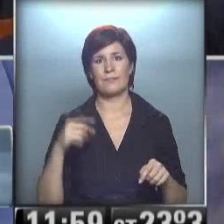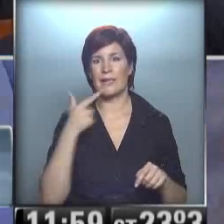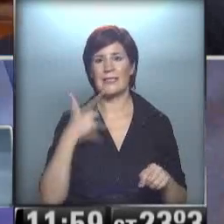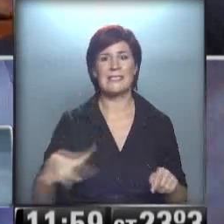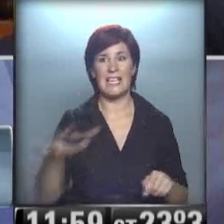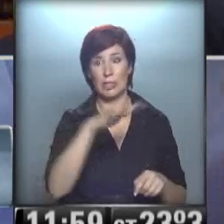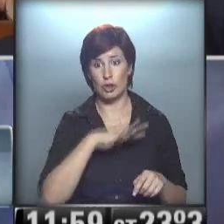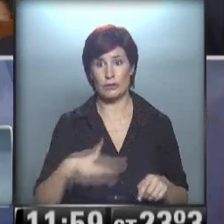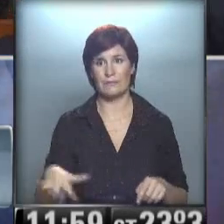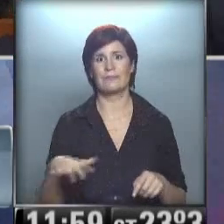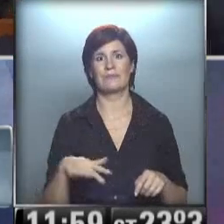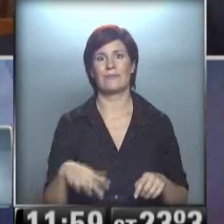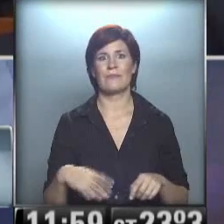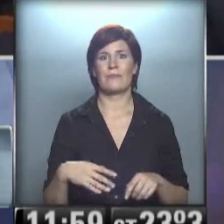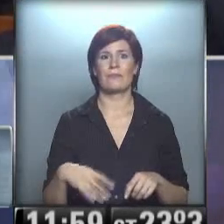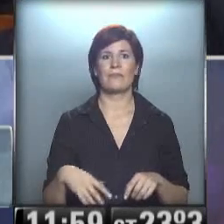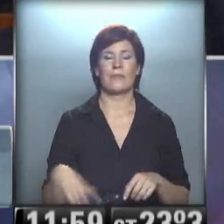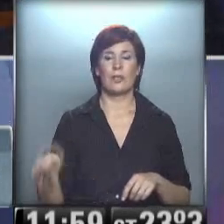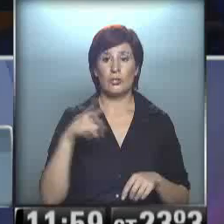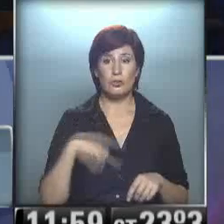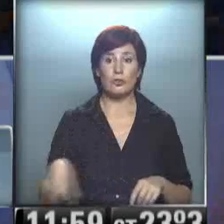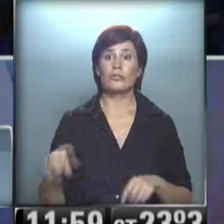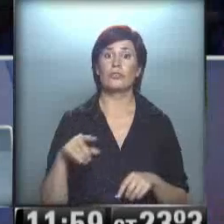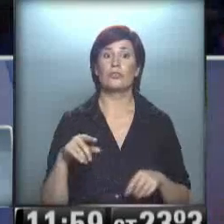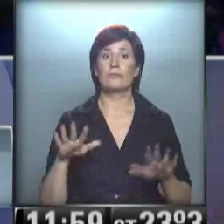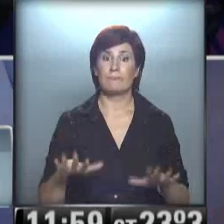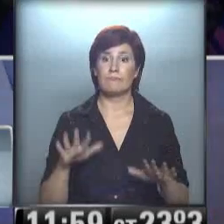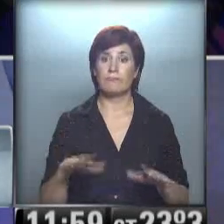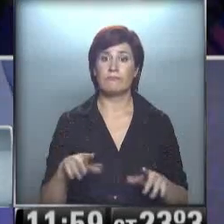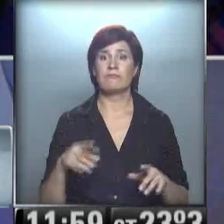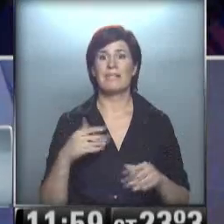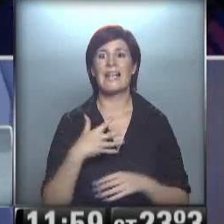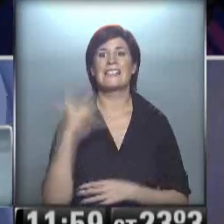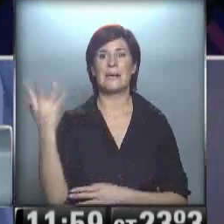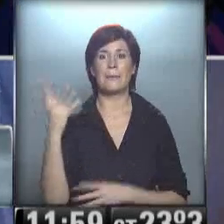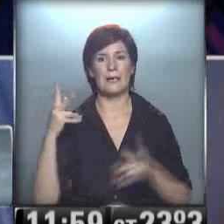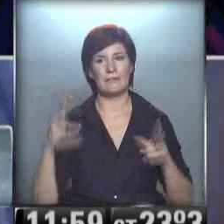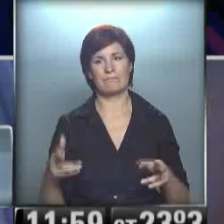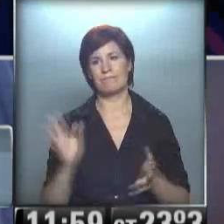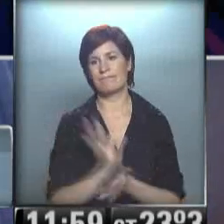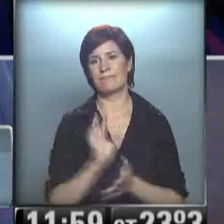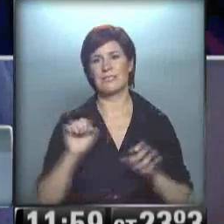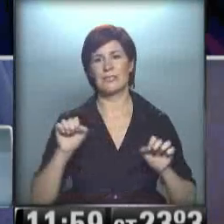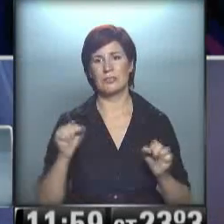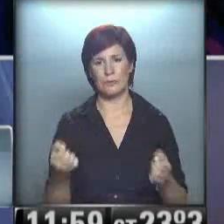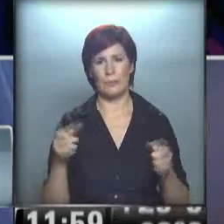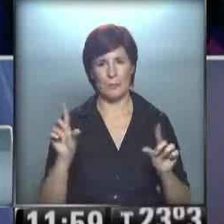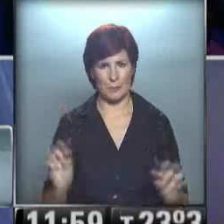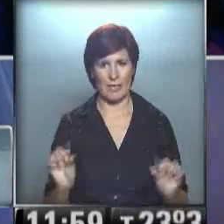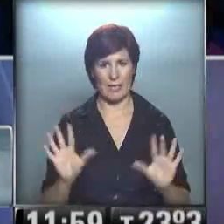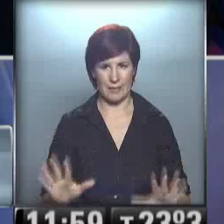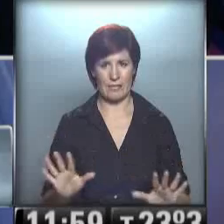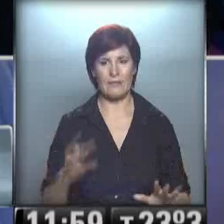Pasos Perdidos. Estamos en un momento donde hay un cuarto intermedio en esta Asamblea Legislativa. La Asamblea ya fue abierta por